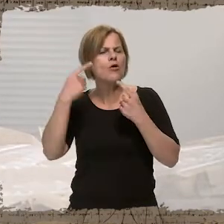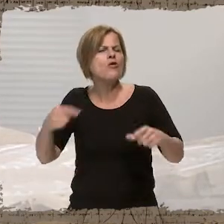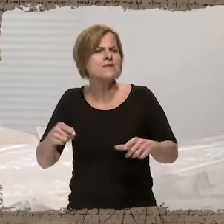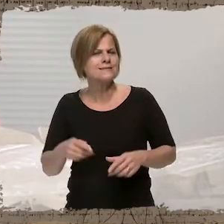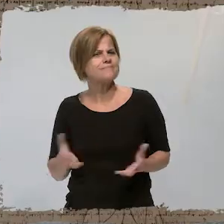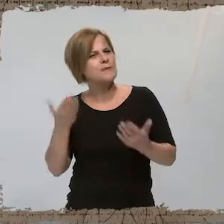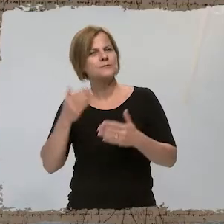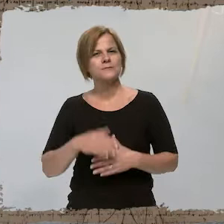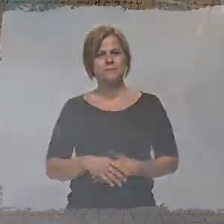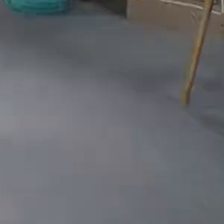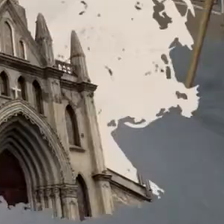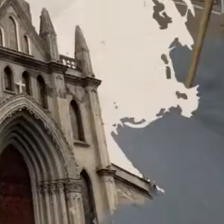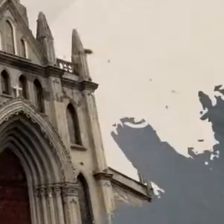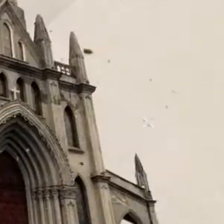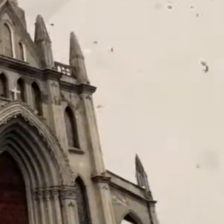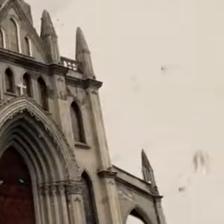cosas bárbaro